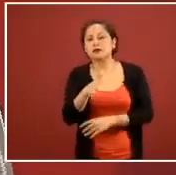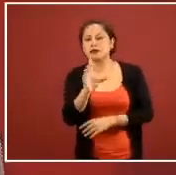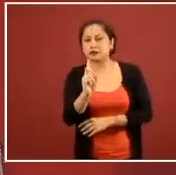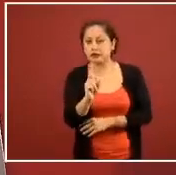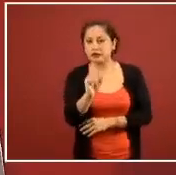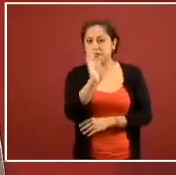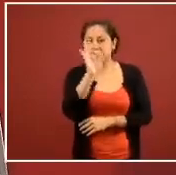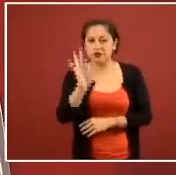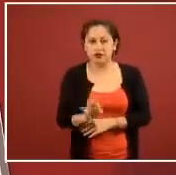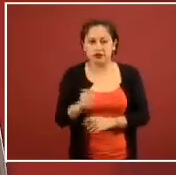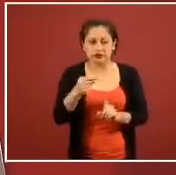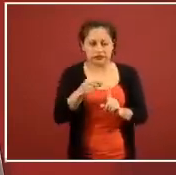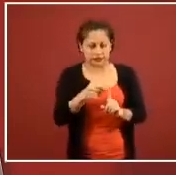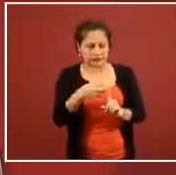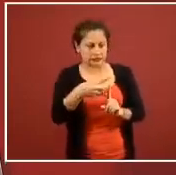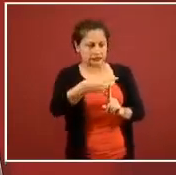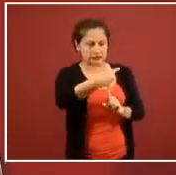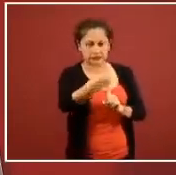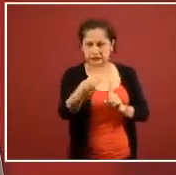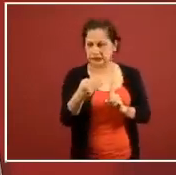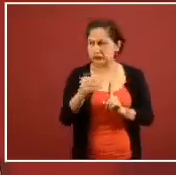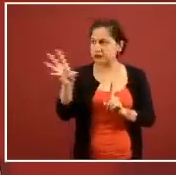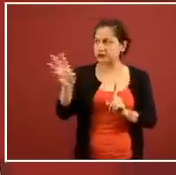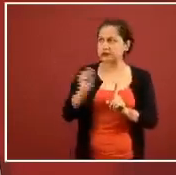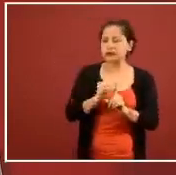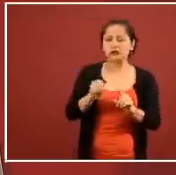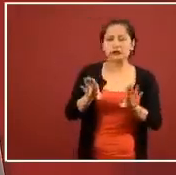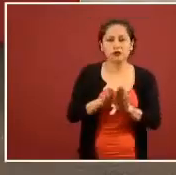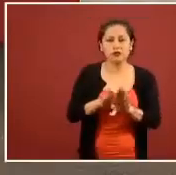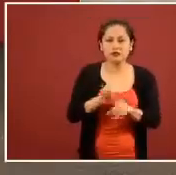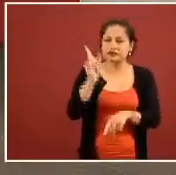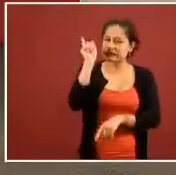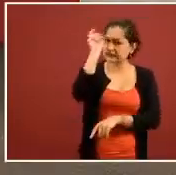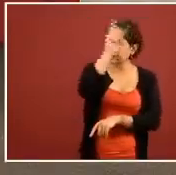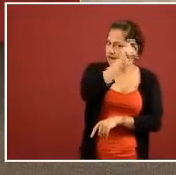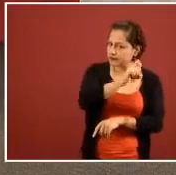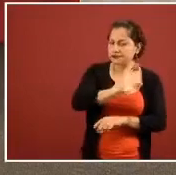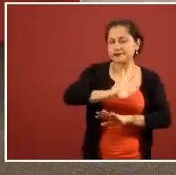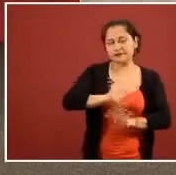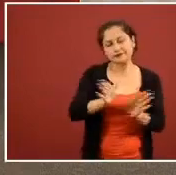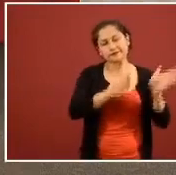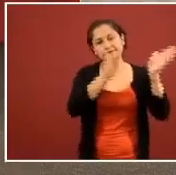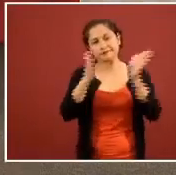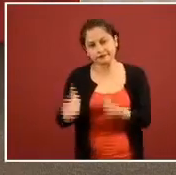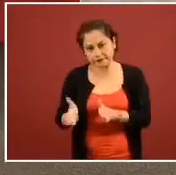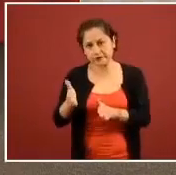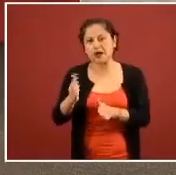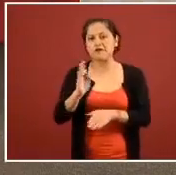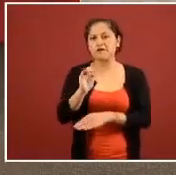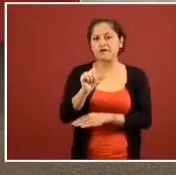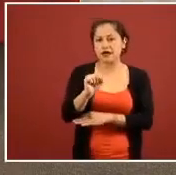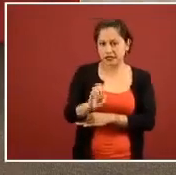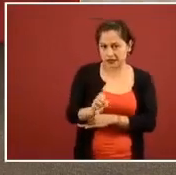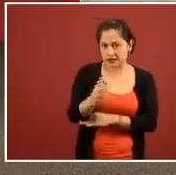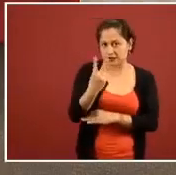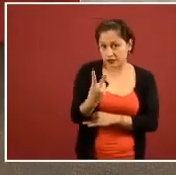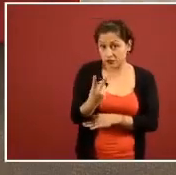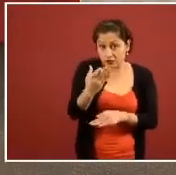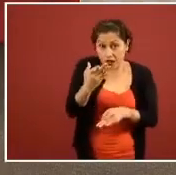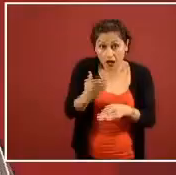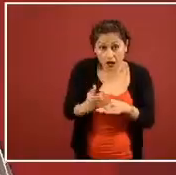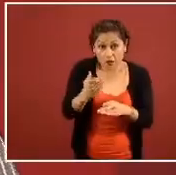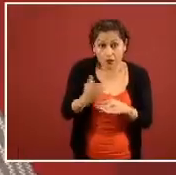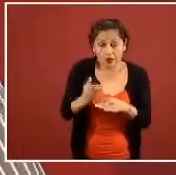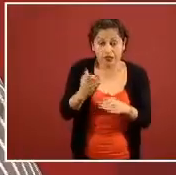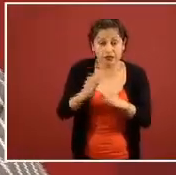rastreados hacia una fuente de infección. Y la fase 2 se caracteriza, y en este momento es lo